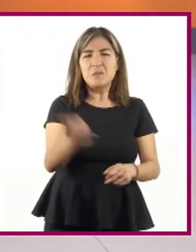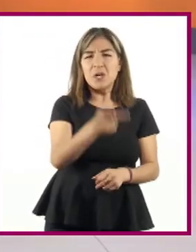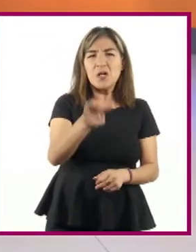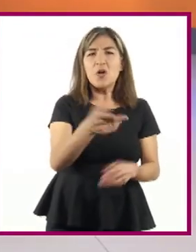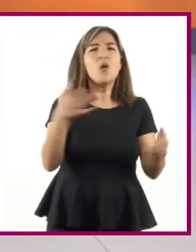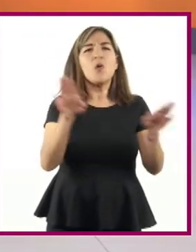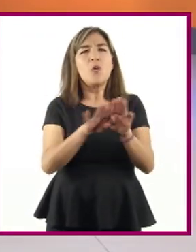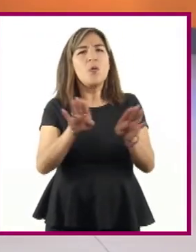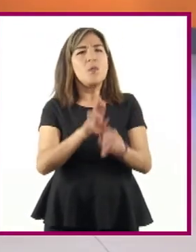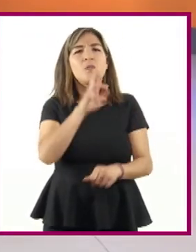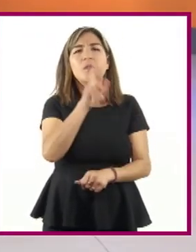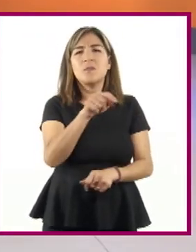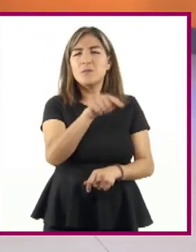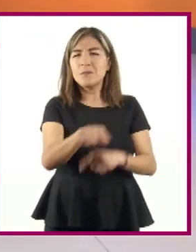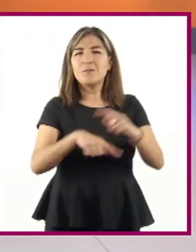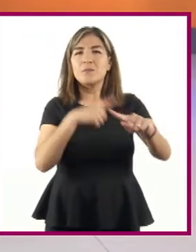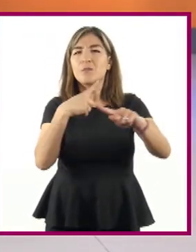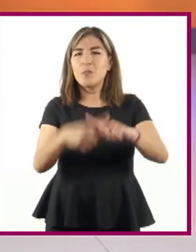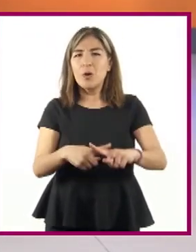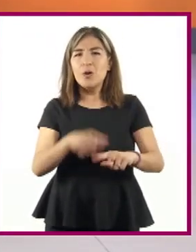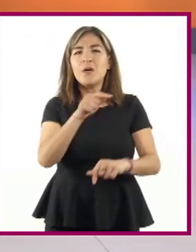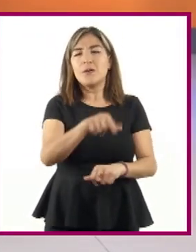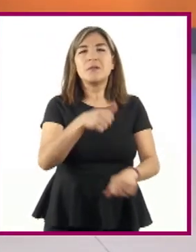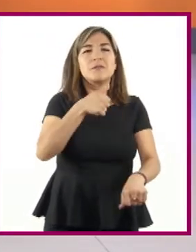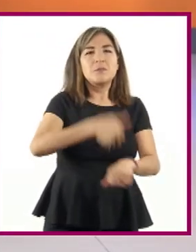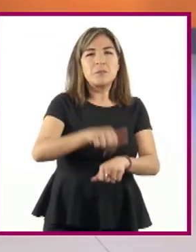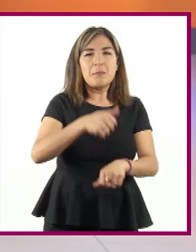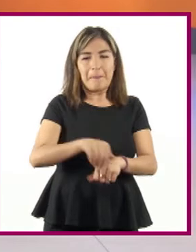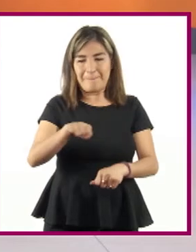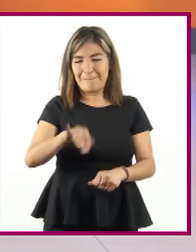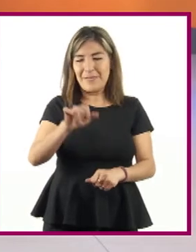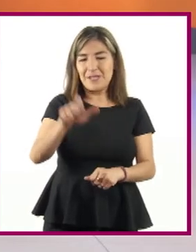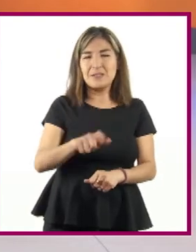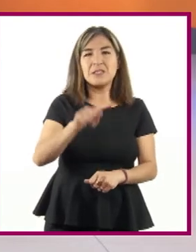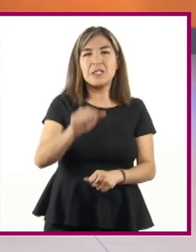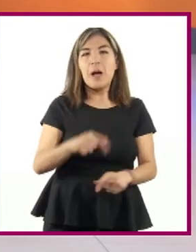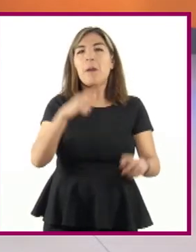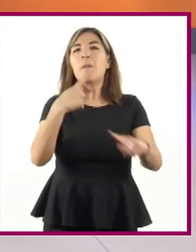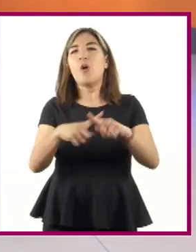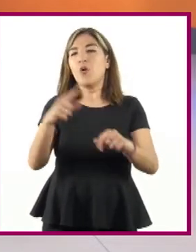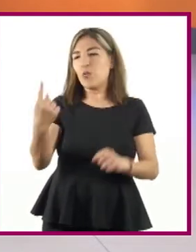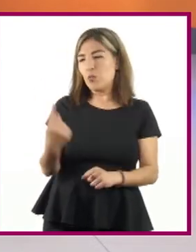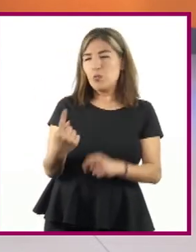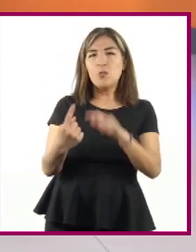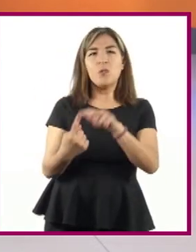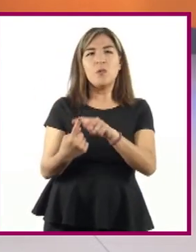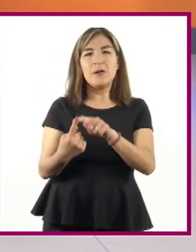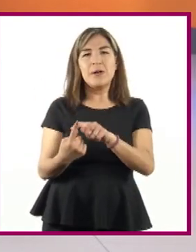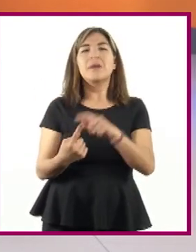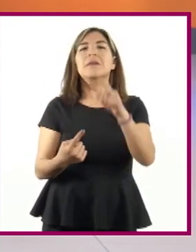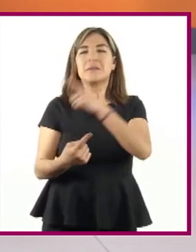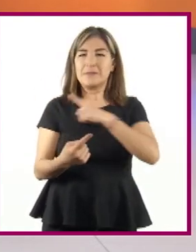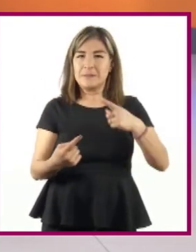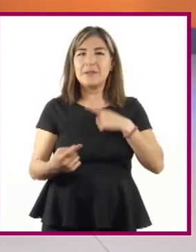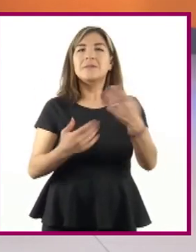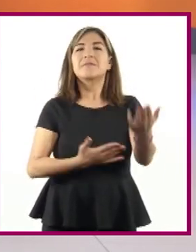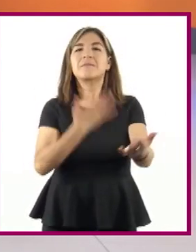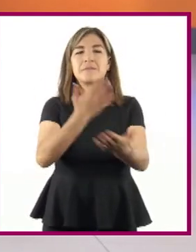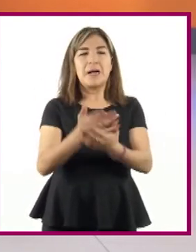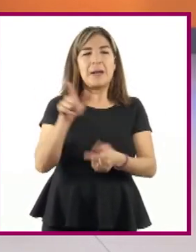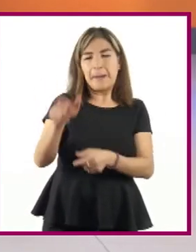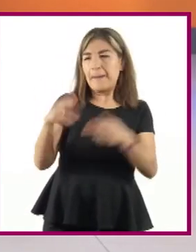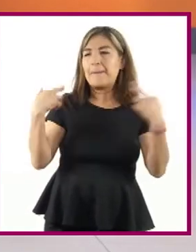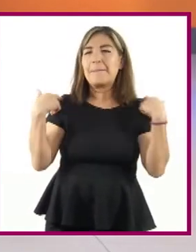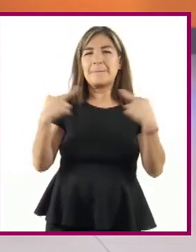preguntarán cómo resolver una multiplicación de una cantidad mixta por un entero. En este caso, le solicitaremos, profesor